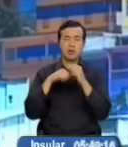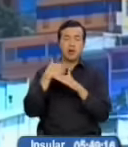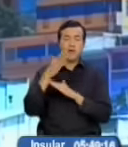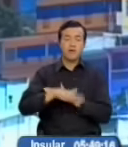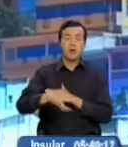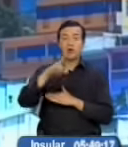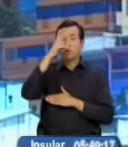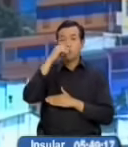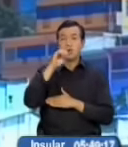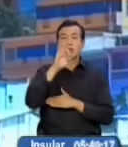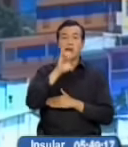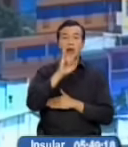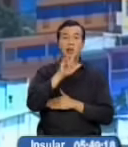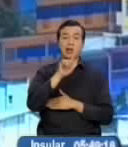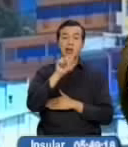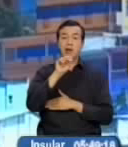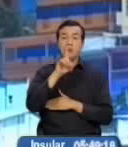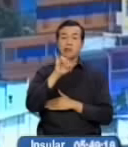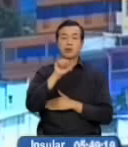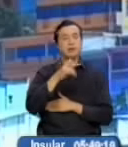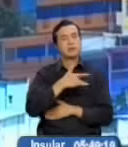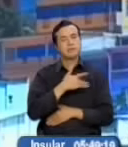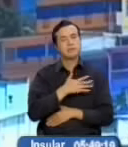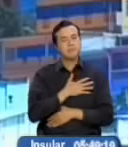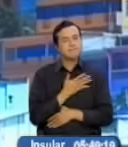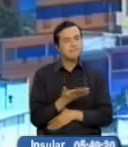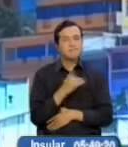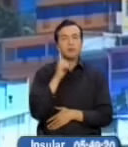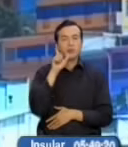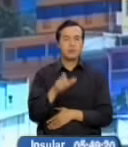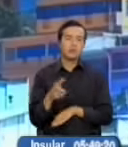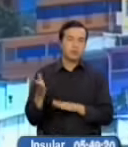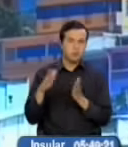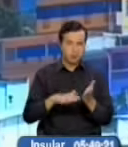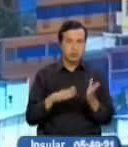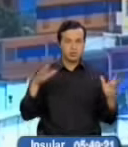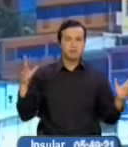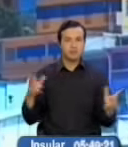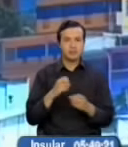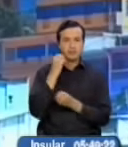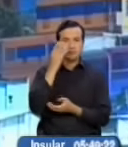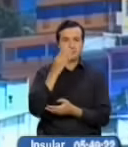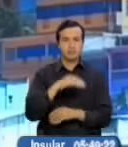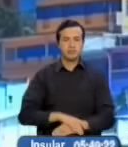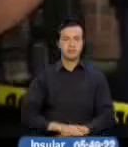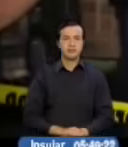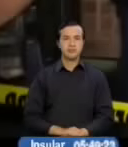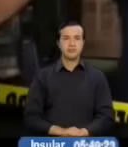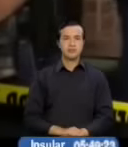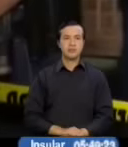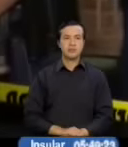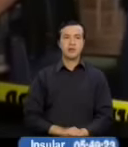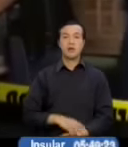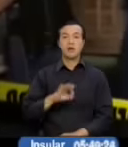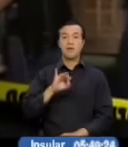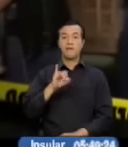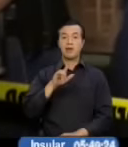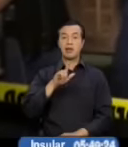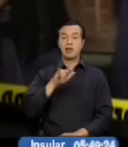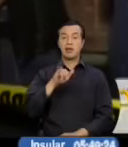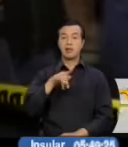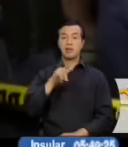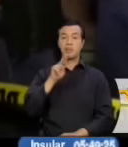un hotel en Tailandia que deja lamentablemente un muerto. Más en el siguiente resumen. En Filipinas, la policía defiende